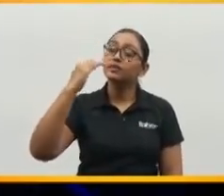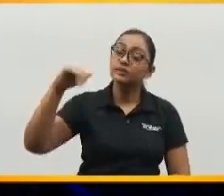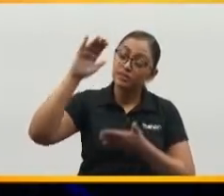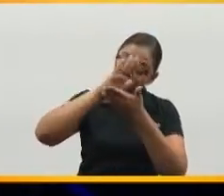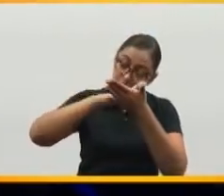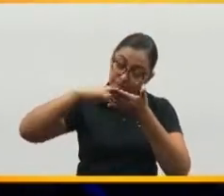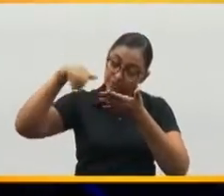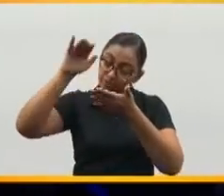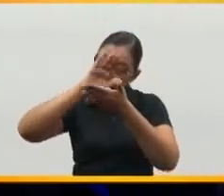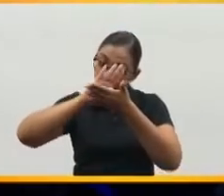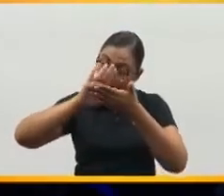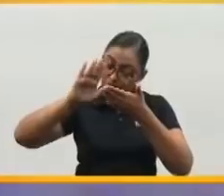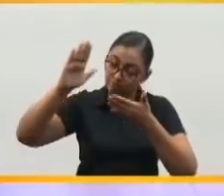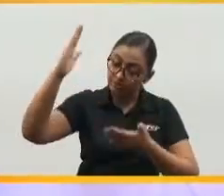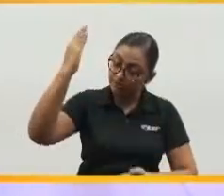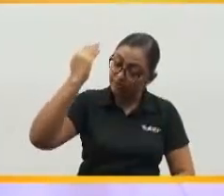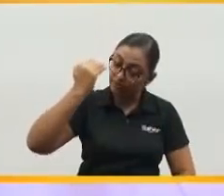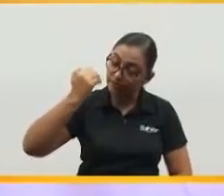Espíritu,